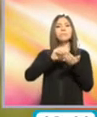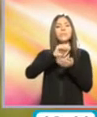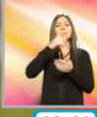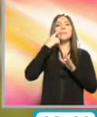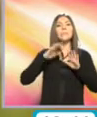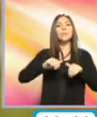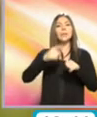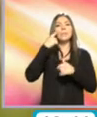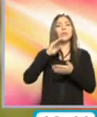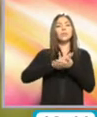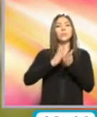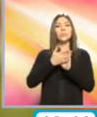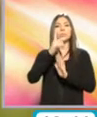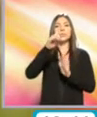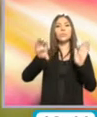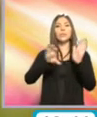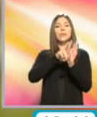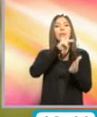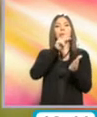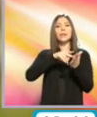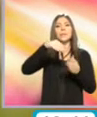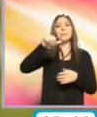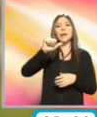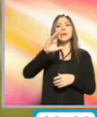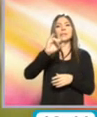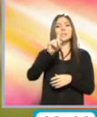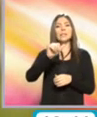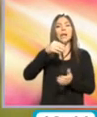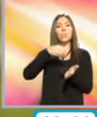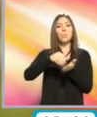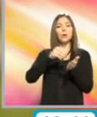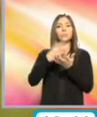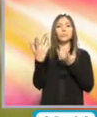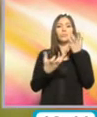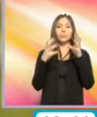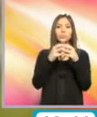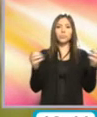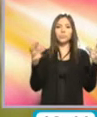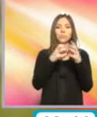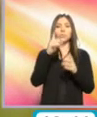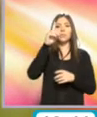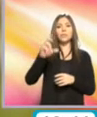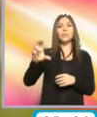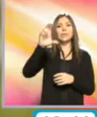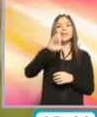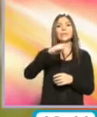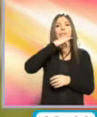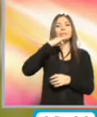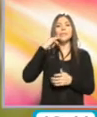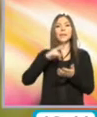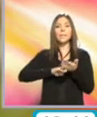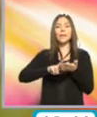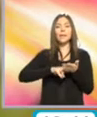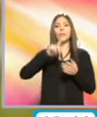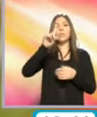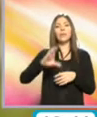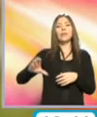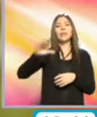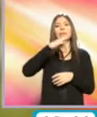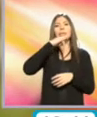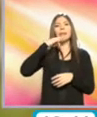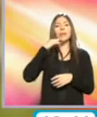es. También necesitamos 1/4 kilo de maciza de puerco cocida y deshebrada, También una taza de salsa verde, 1 taza de salsa roja.